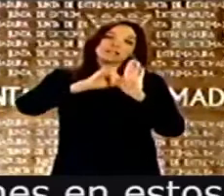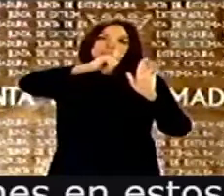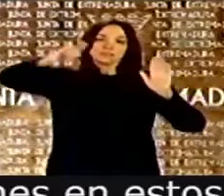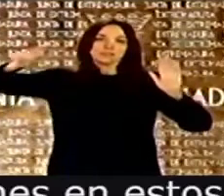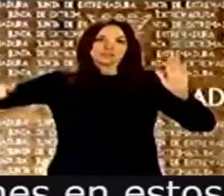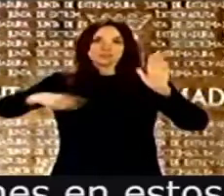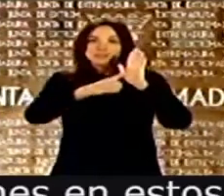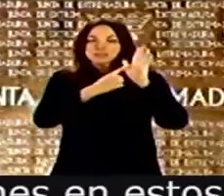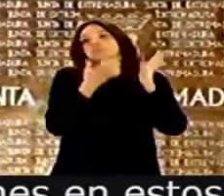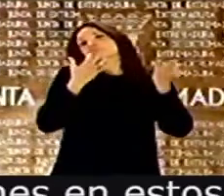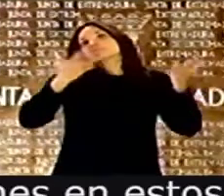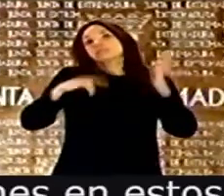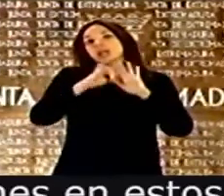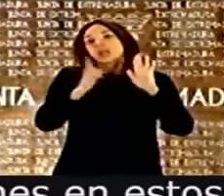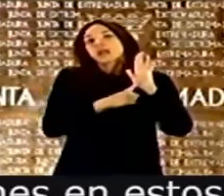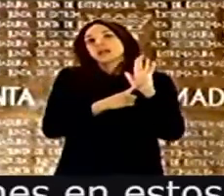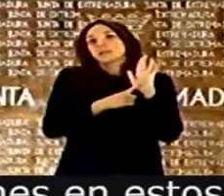la ley